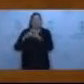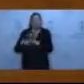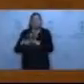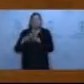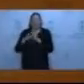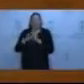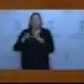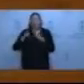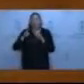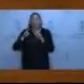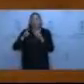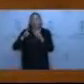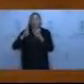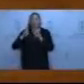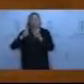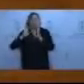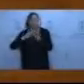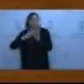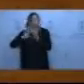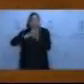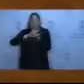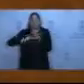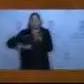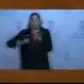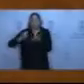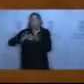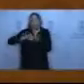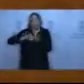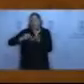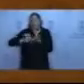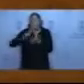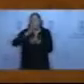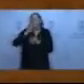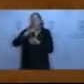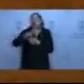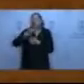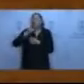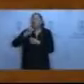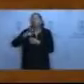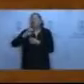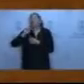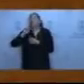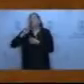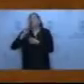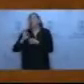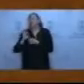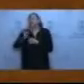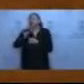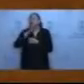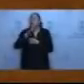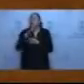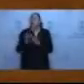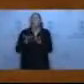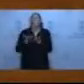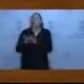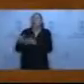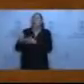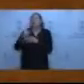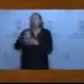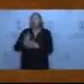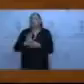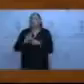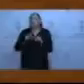específica descrita en el informe respecto a la Fundación Barredo? Es decir, si, por ejemplo, va a solicitar el reintegro de las